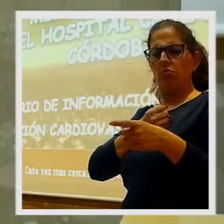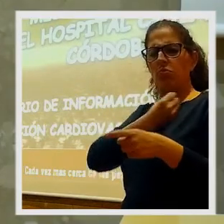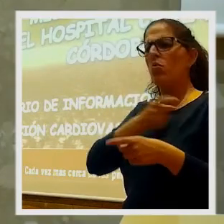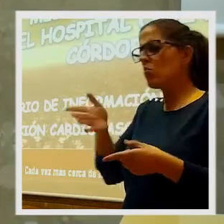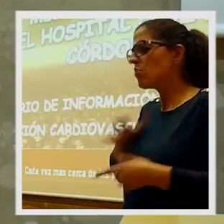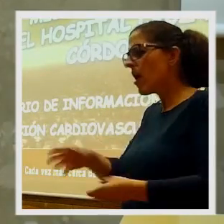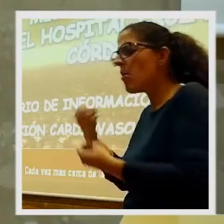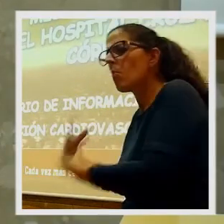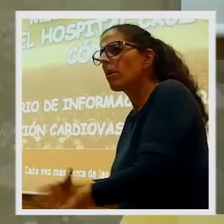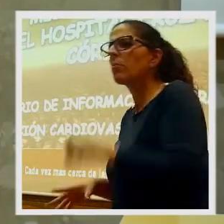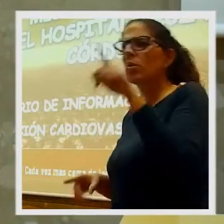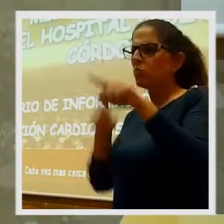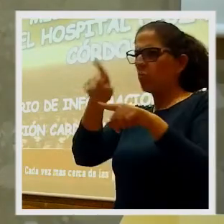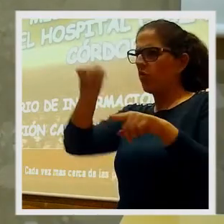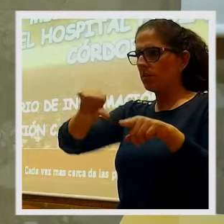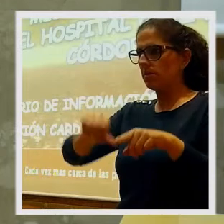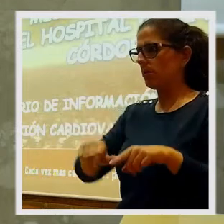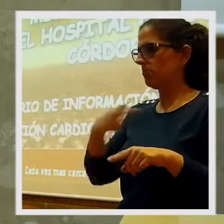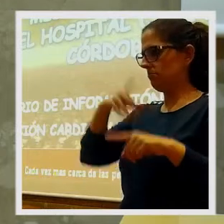está perfecta. Dice: ahora, el que está fatal eres tú.